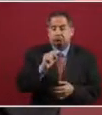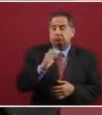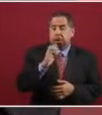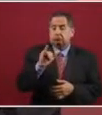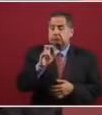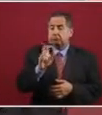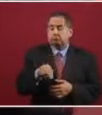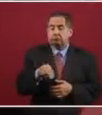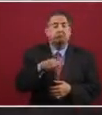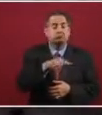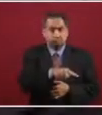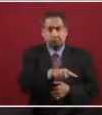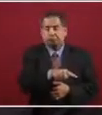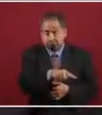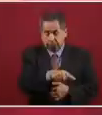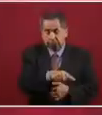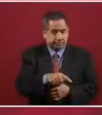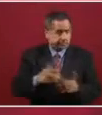Y ahí